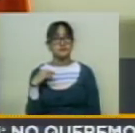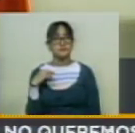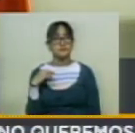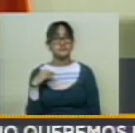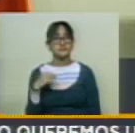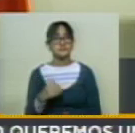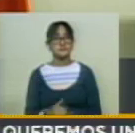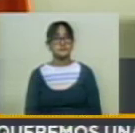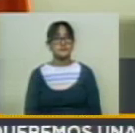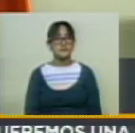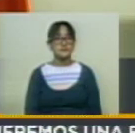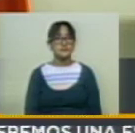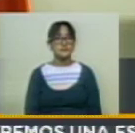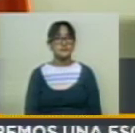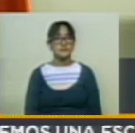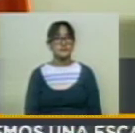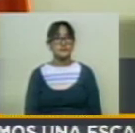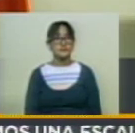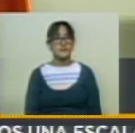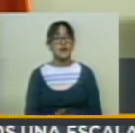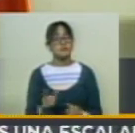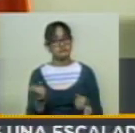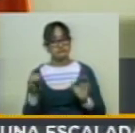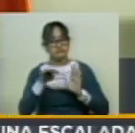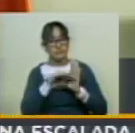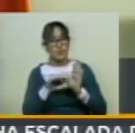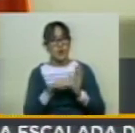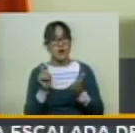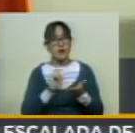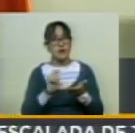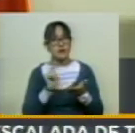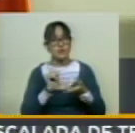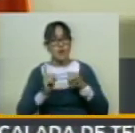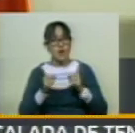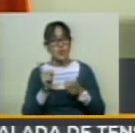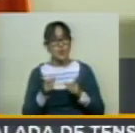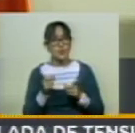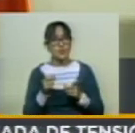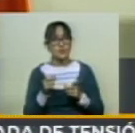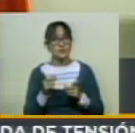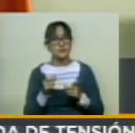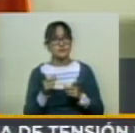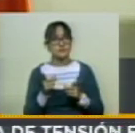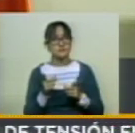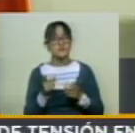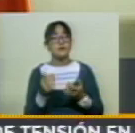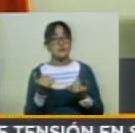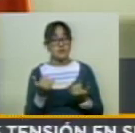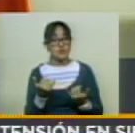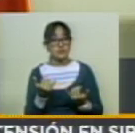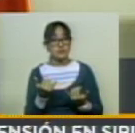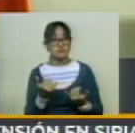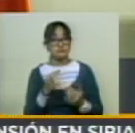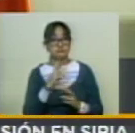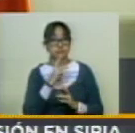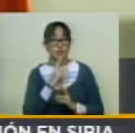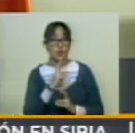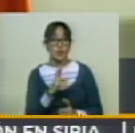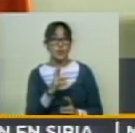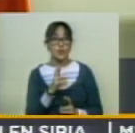el martes en la reunión con los partidos, nos los han puesto por escritos algunos candidatos. Y nosotros vamos a estar haciendo, como